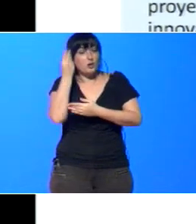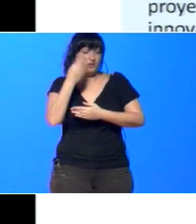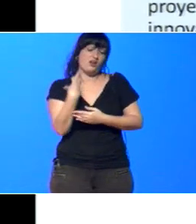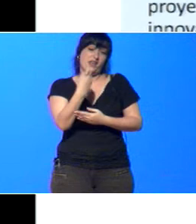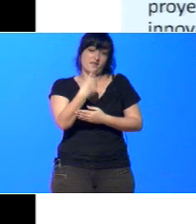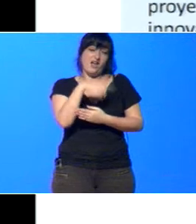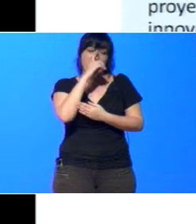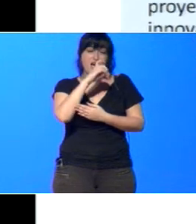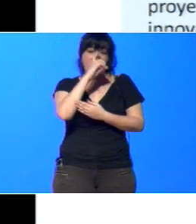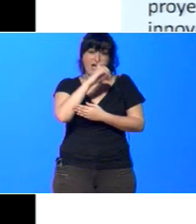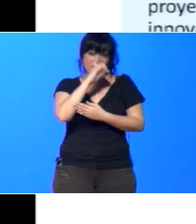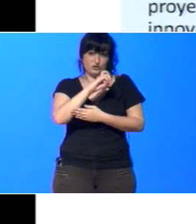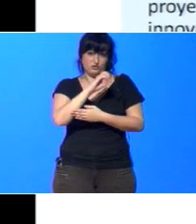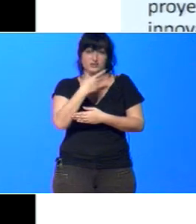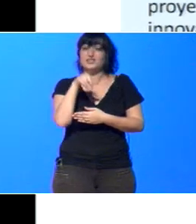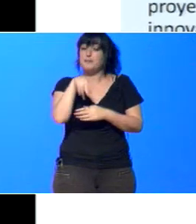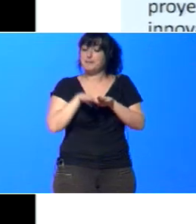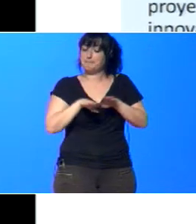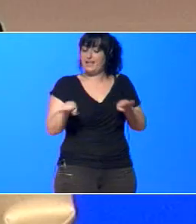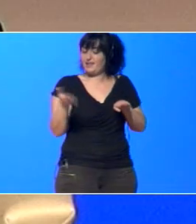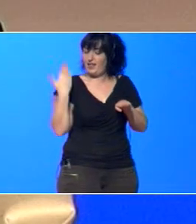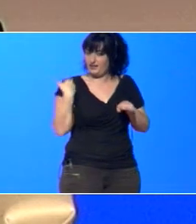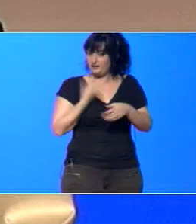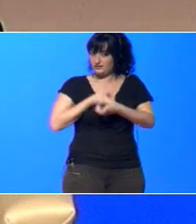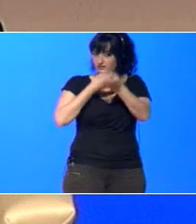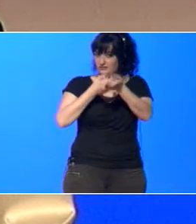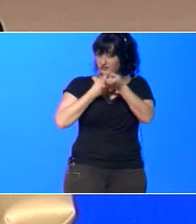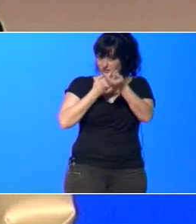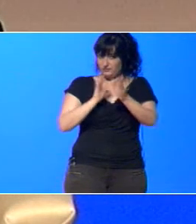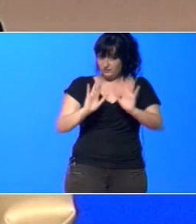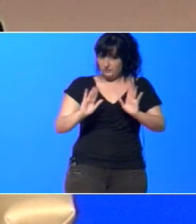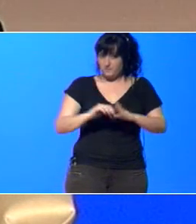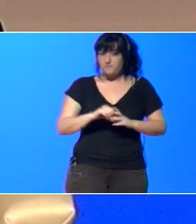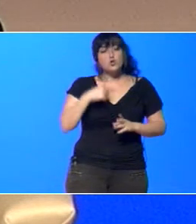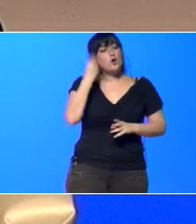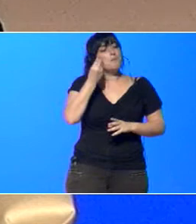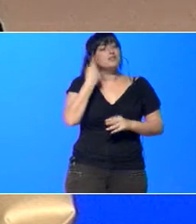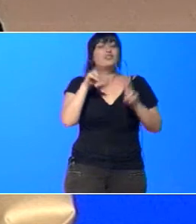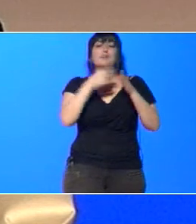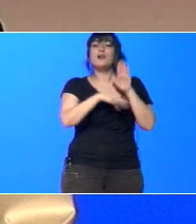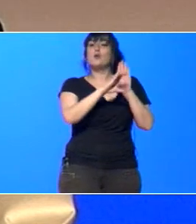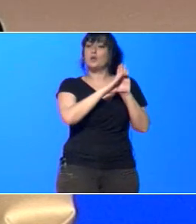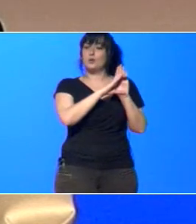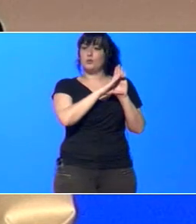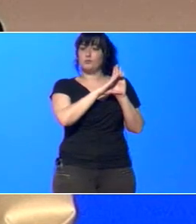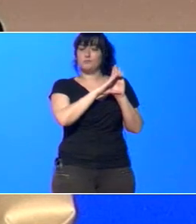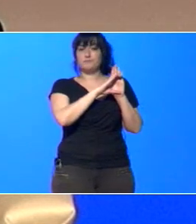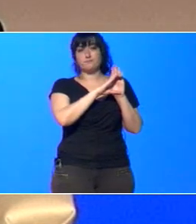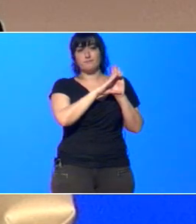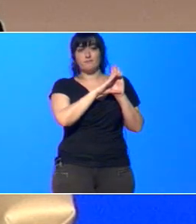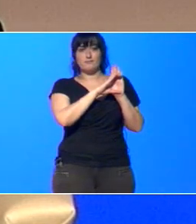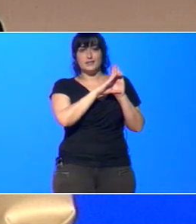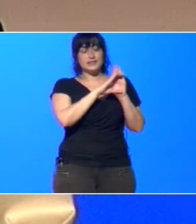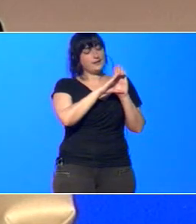antes en el plenario anterior, ¿no? Yo creo que el alcance, es decir, la vuelta que pega al currículum, entendido como